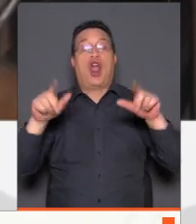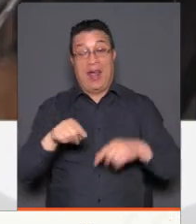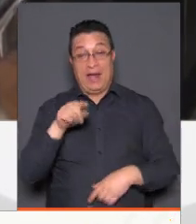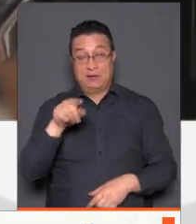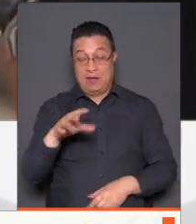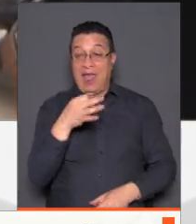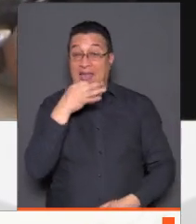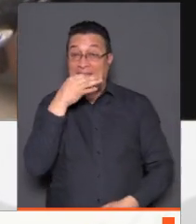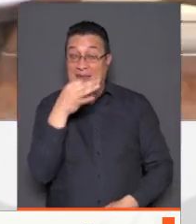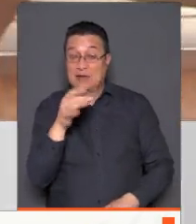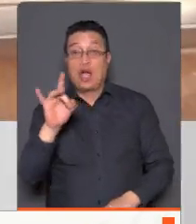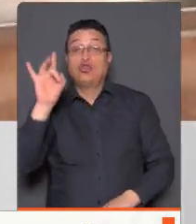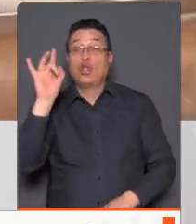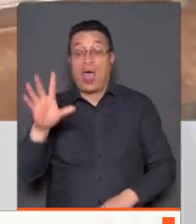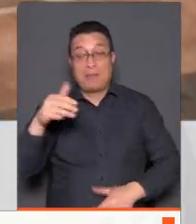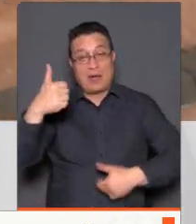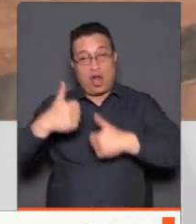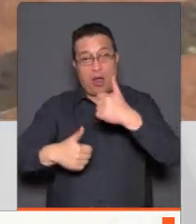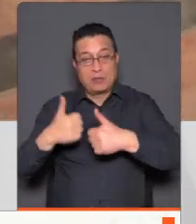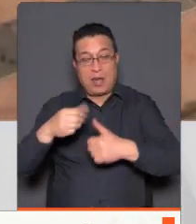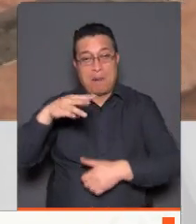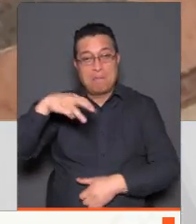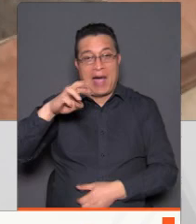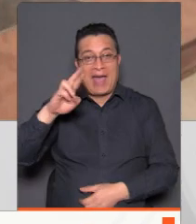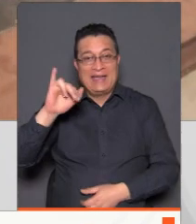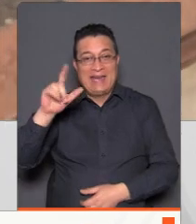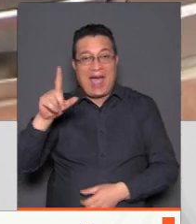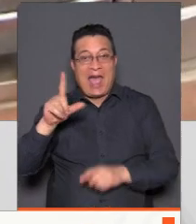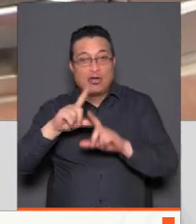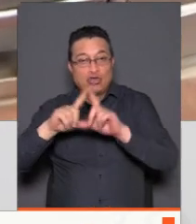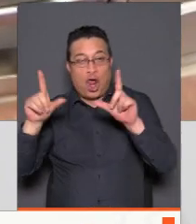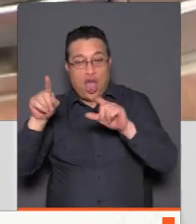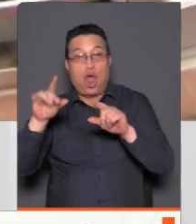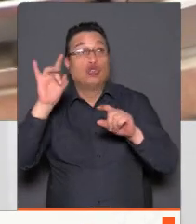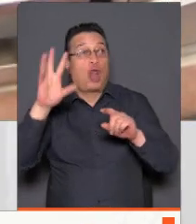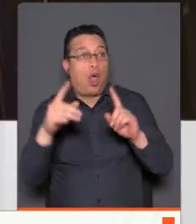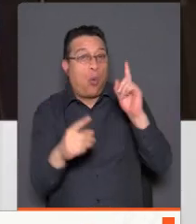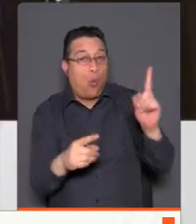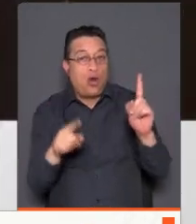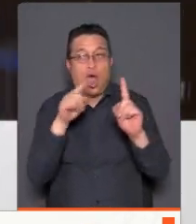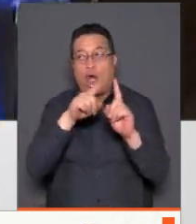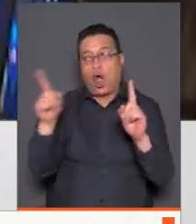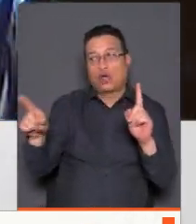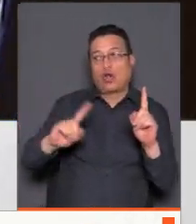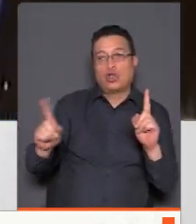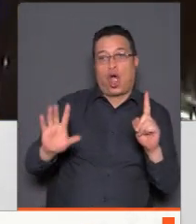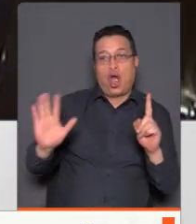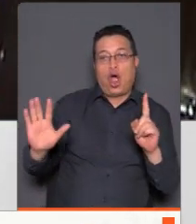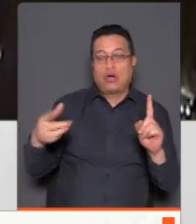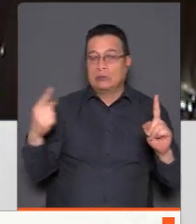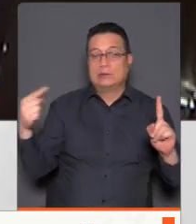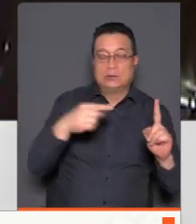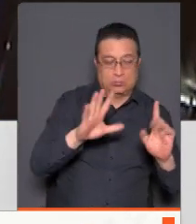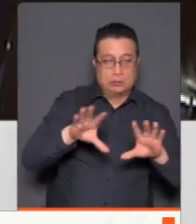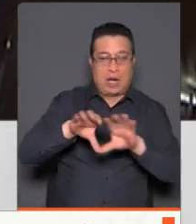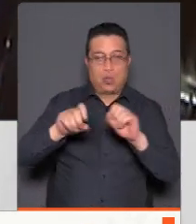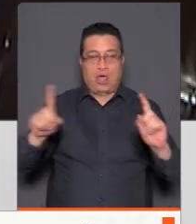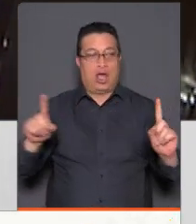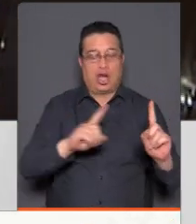solamente compitió Marina del Sol en uno, y ninguno otro de los operadores quiso competir en ese lugar. Ajá. Lo